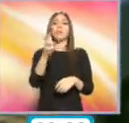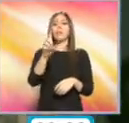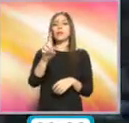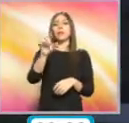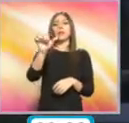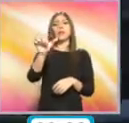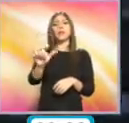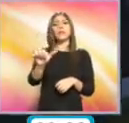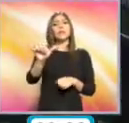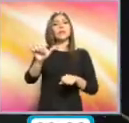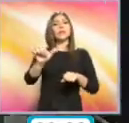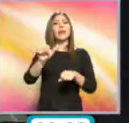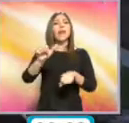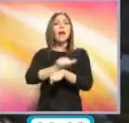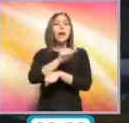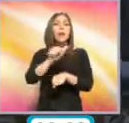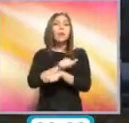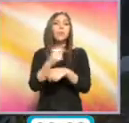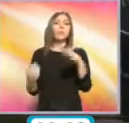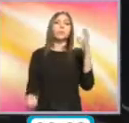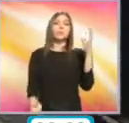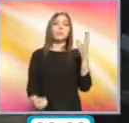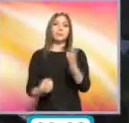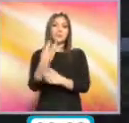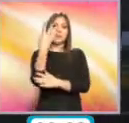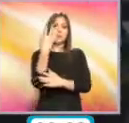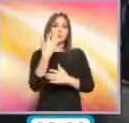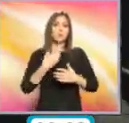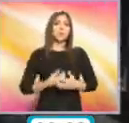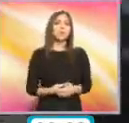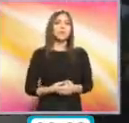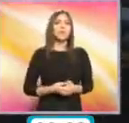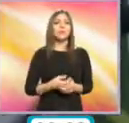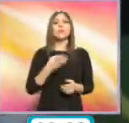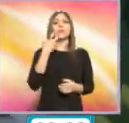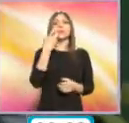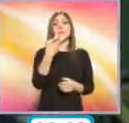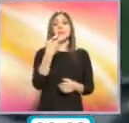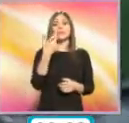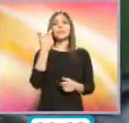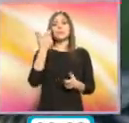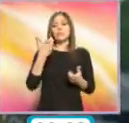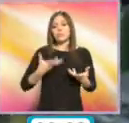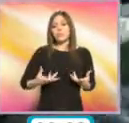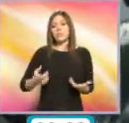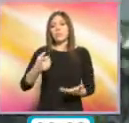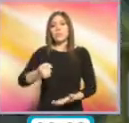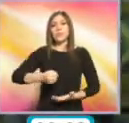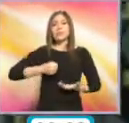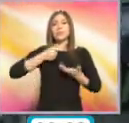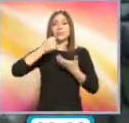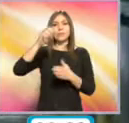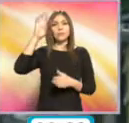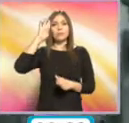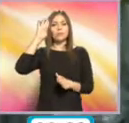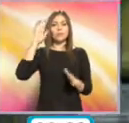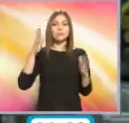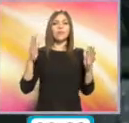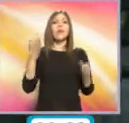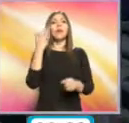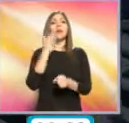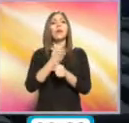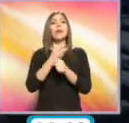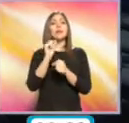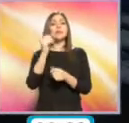436 vehículos nuevos y que esto representa una inversión grande. Claro. Recientemente dimos